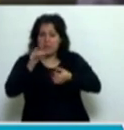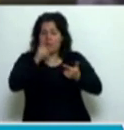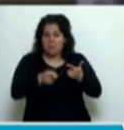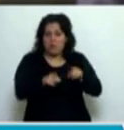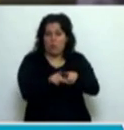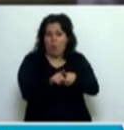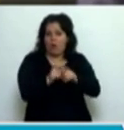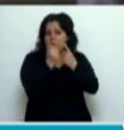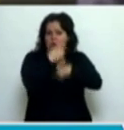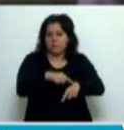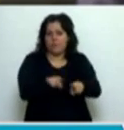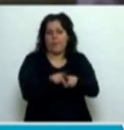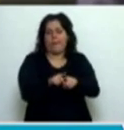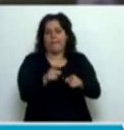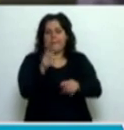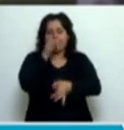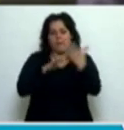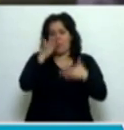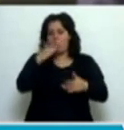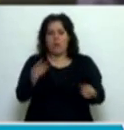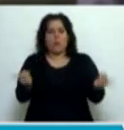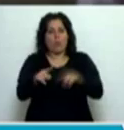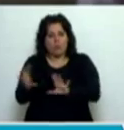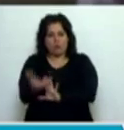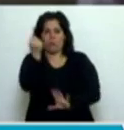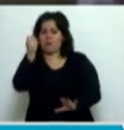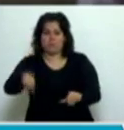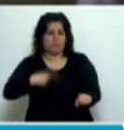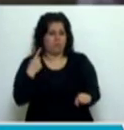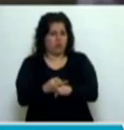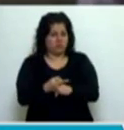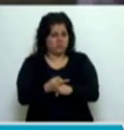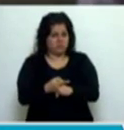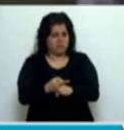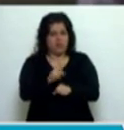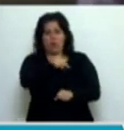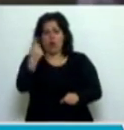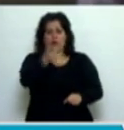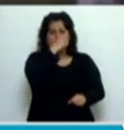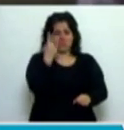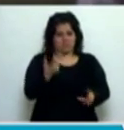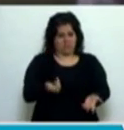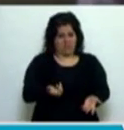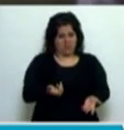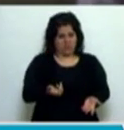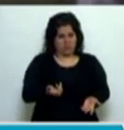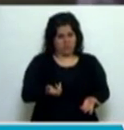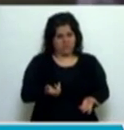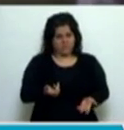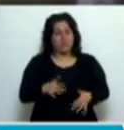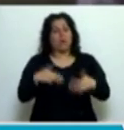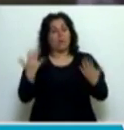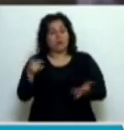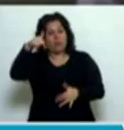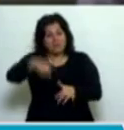activos intangibles o de humo, como ha aparecido recientemente en muchos estados subnacionales. Quiero decir, esta ley lo